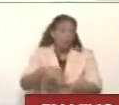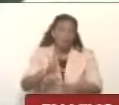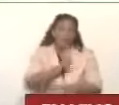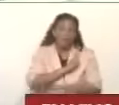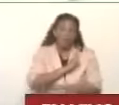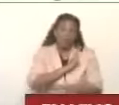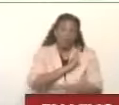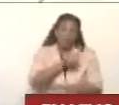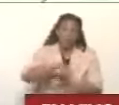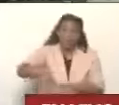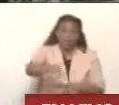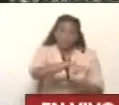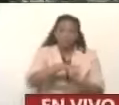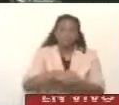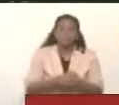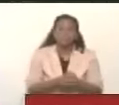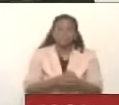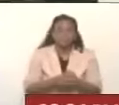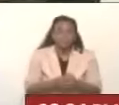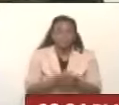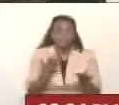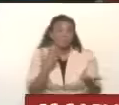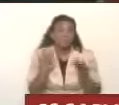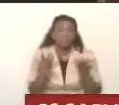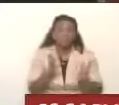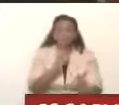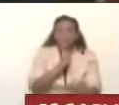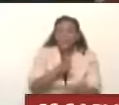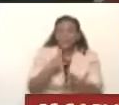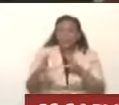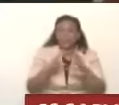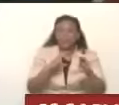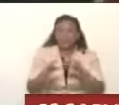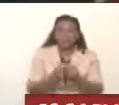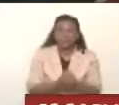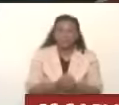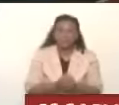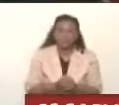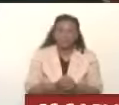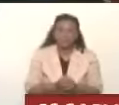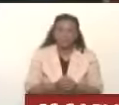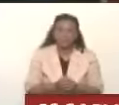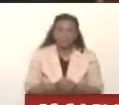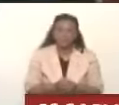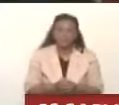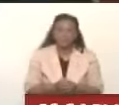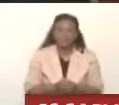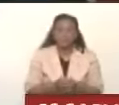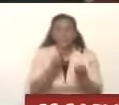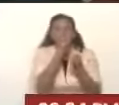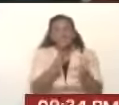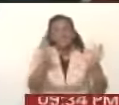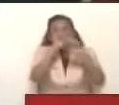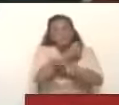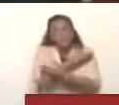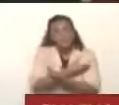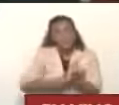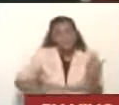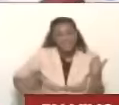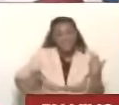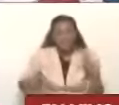Dioxandra Terán también, que va a conversar con usted. Bueno, buenas noches, presidente, y a todo el